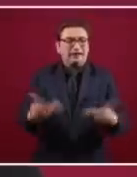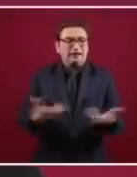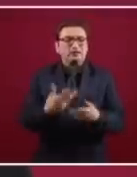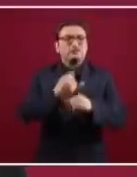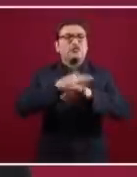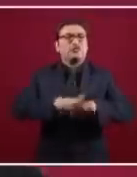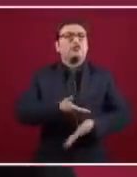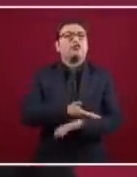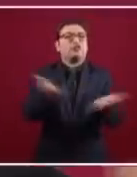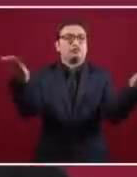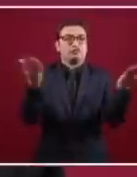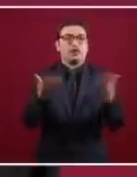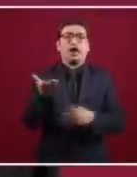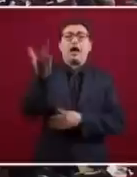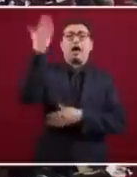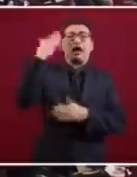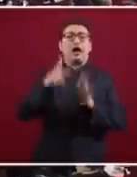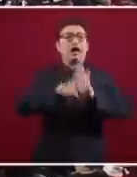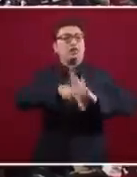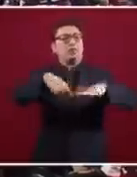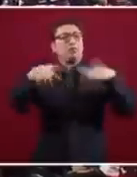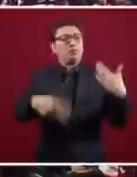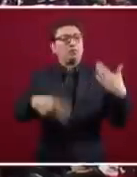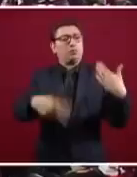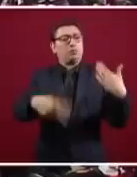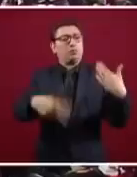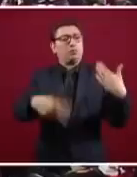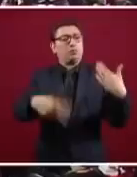antes salían periódicas o